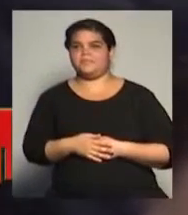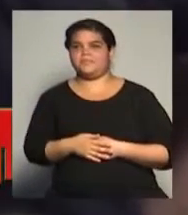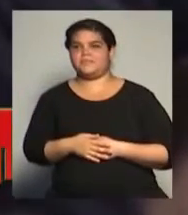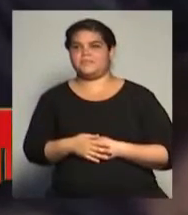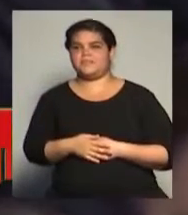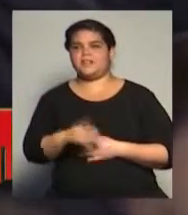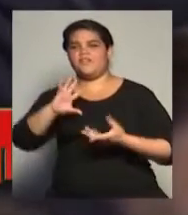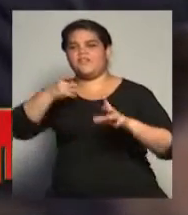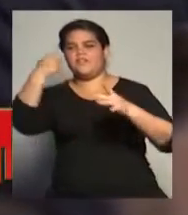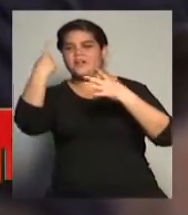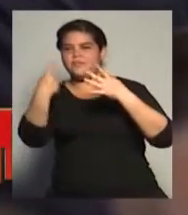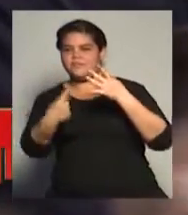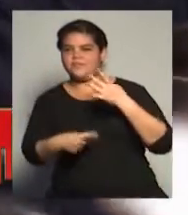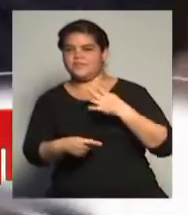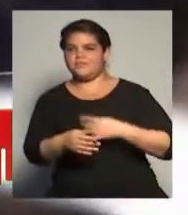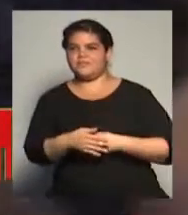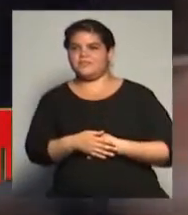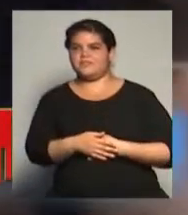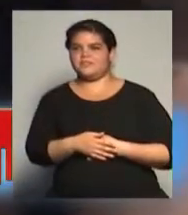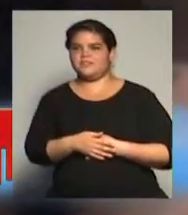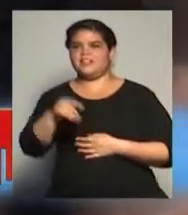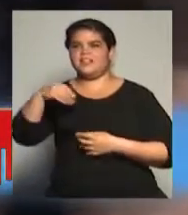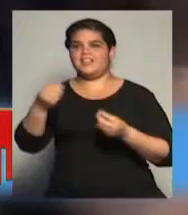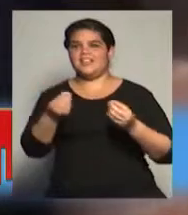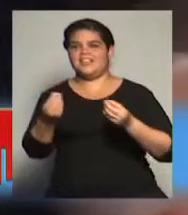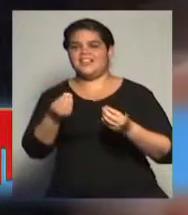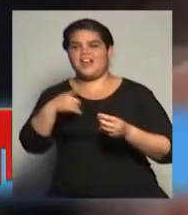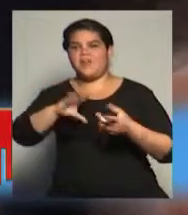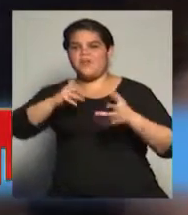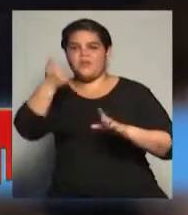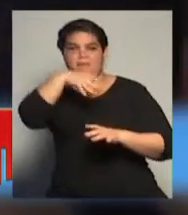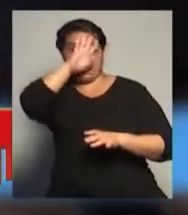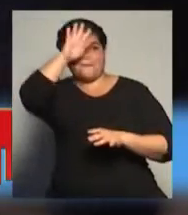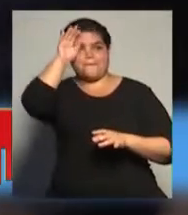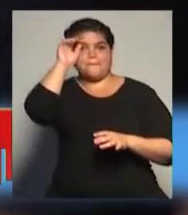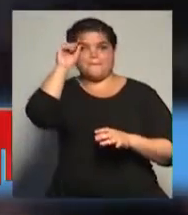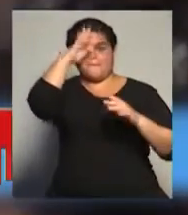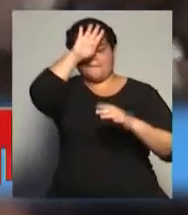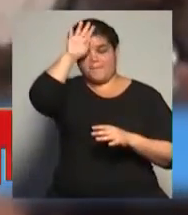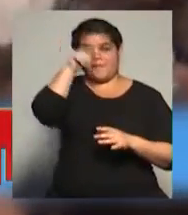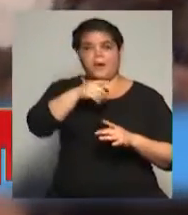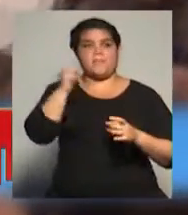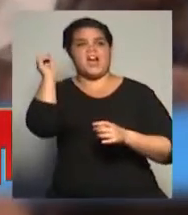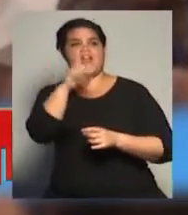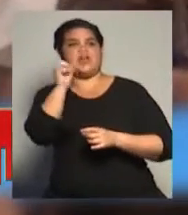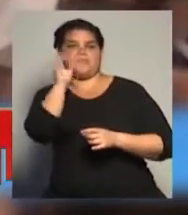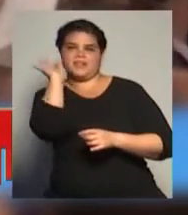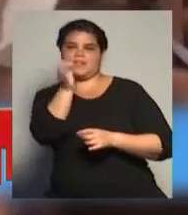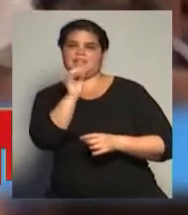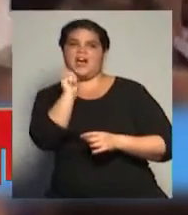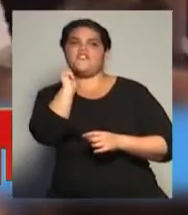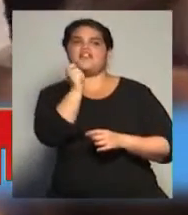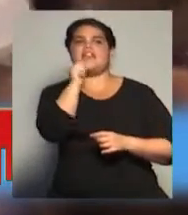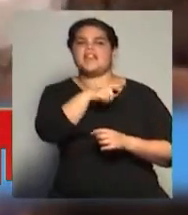detallada. Habíamos dicho, la síntesis de su papado está en el nombre, ¿no? Claro. En Francisco ya se sabe cuál es